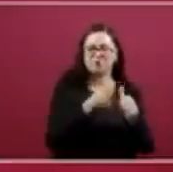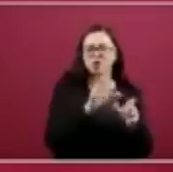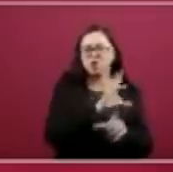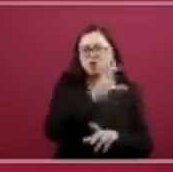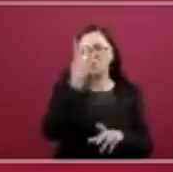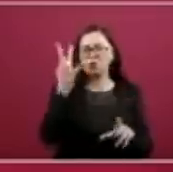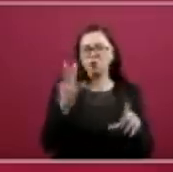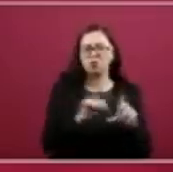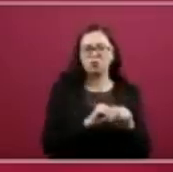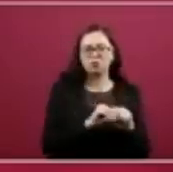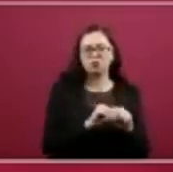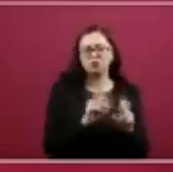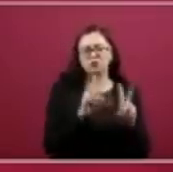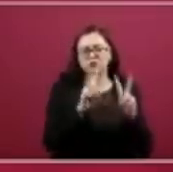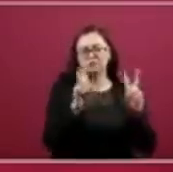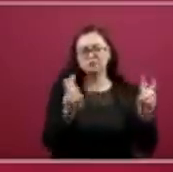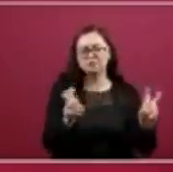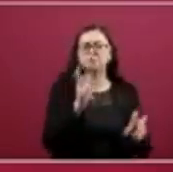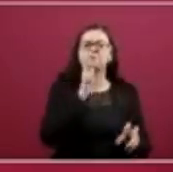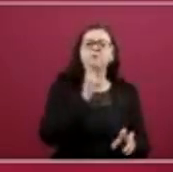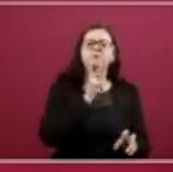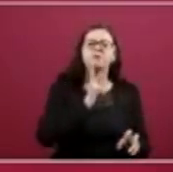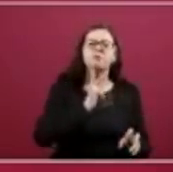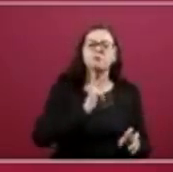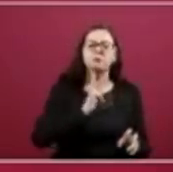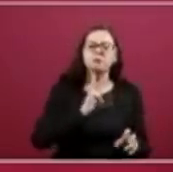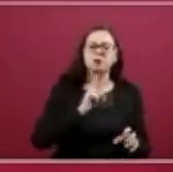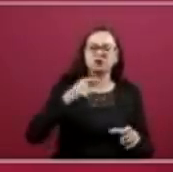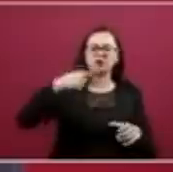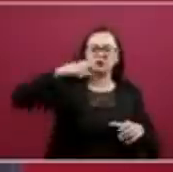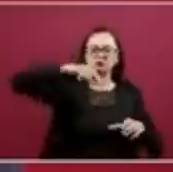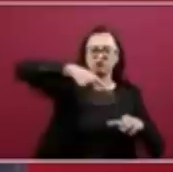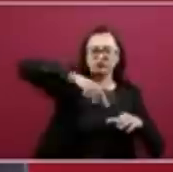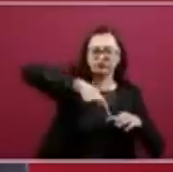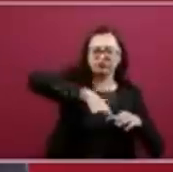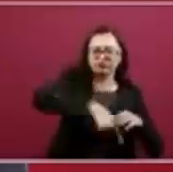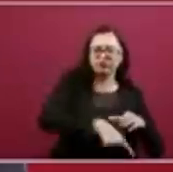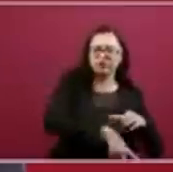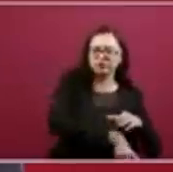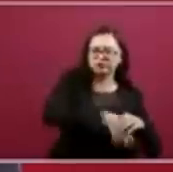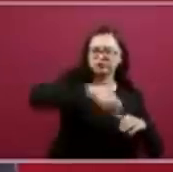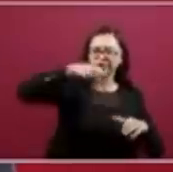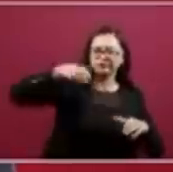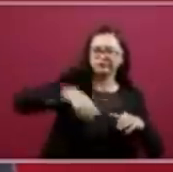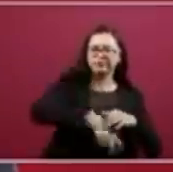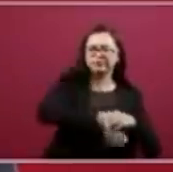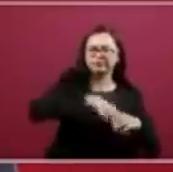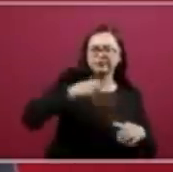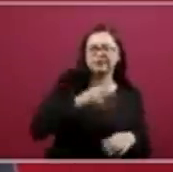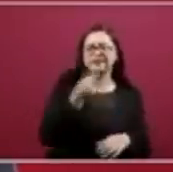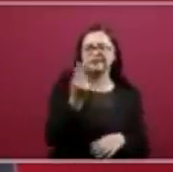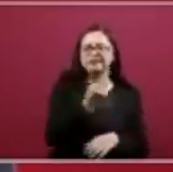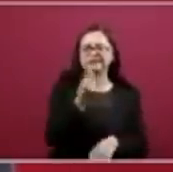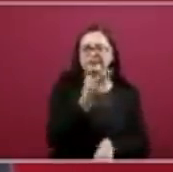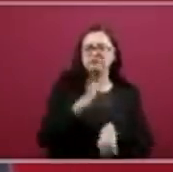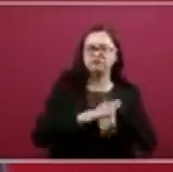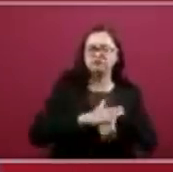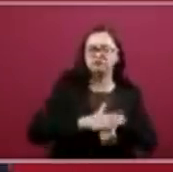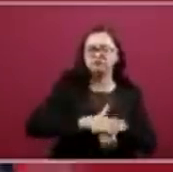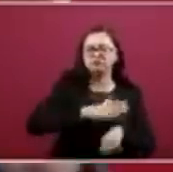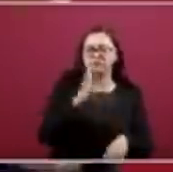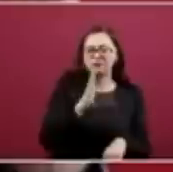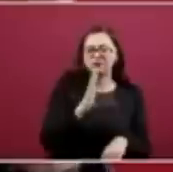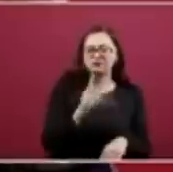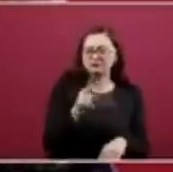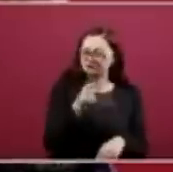con la extracción del petróleo, la perforación de los pozos, porque lo que necesitamos es producir más petróleo. Entonces,